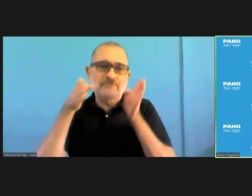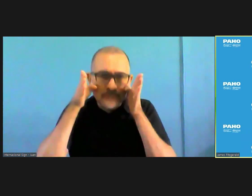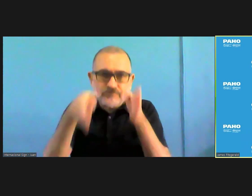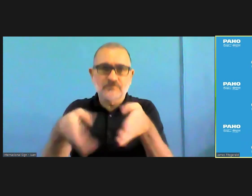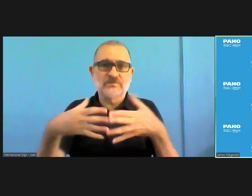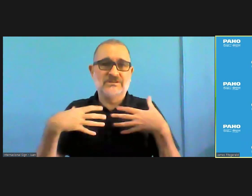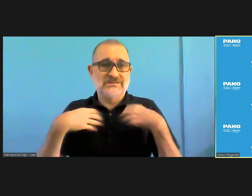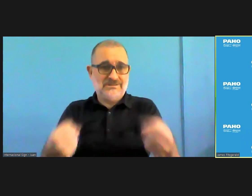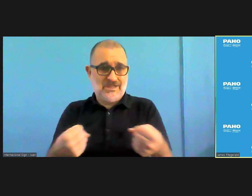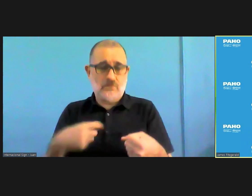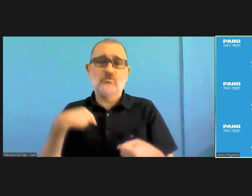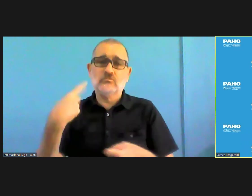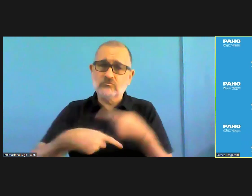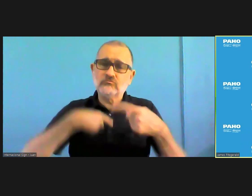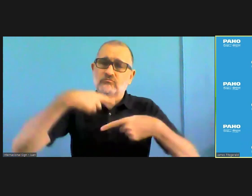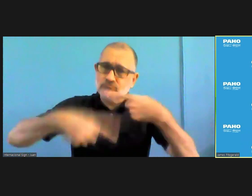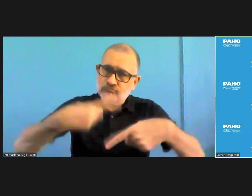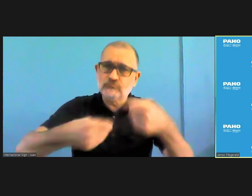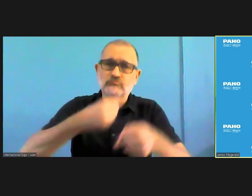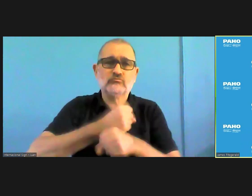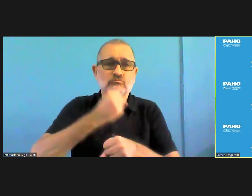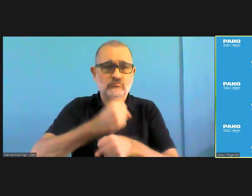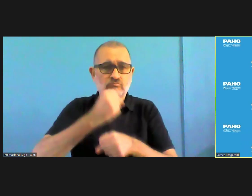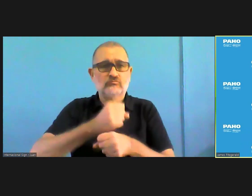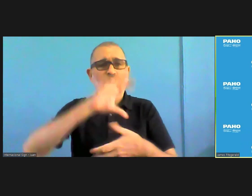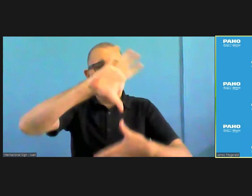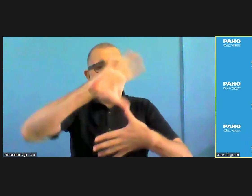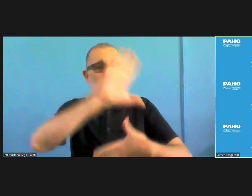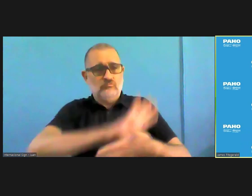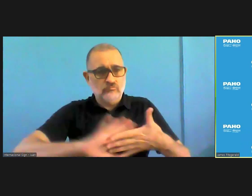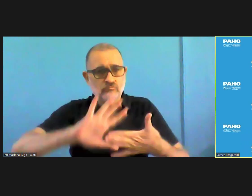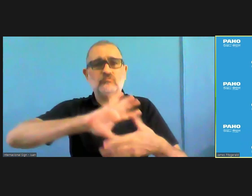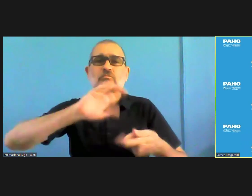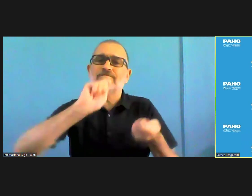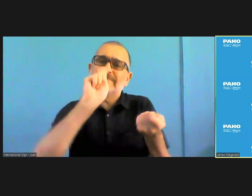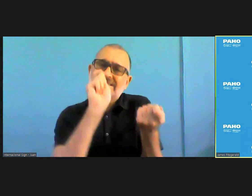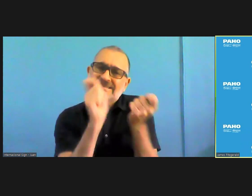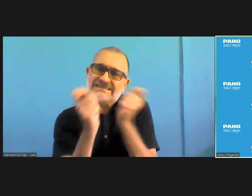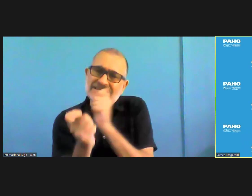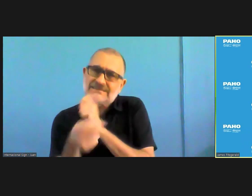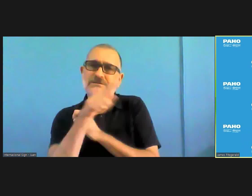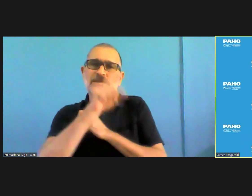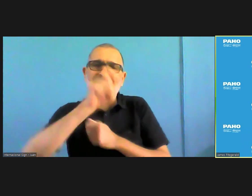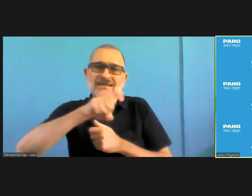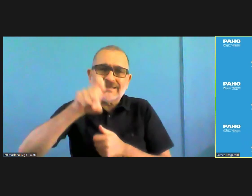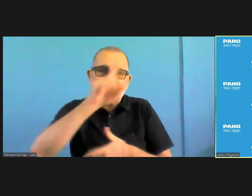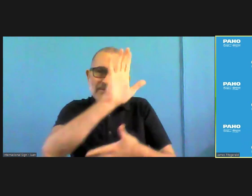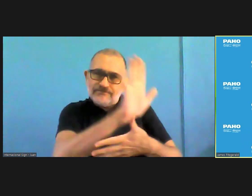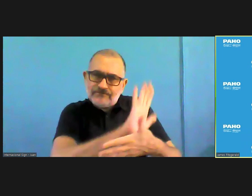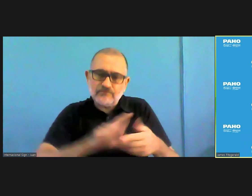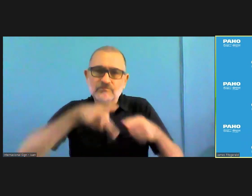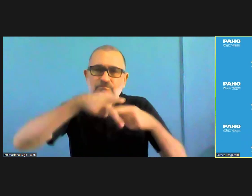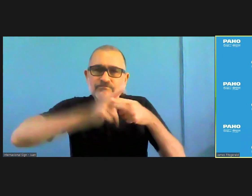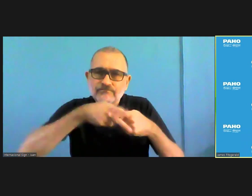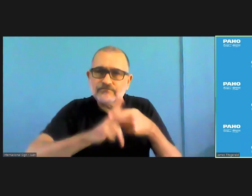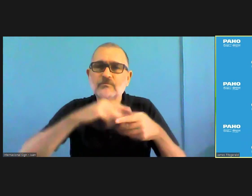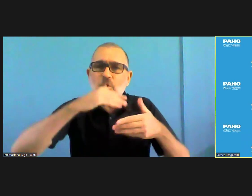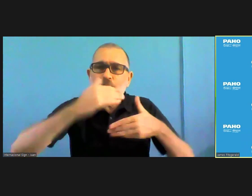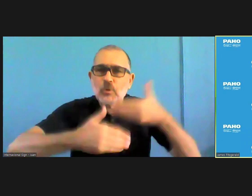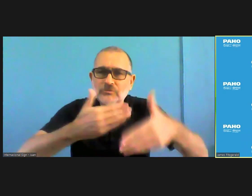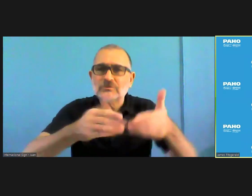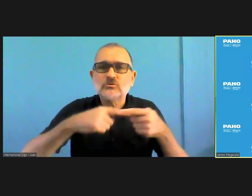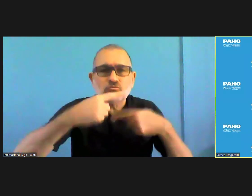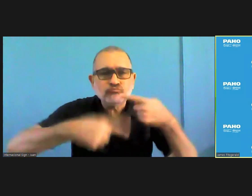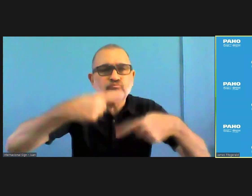adoptar los mecanismos necesarios y procesos para seguir asignando recursos especiales, recursos públicos en salud, al mismo tiempo